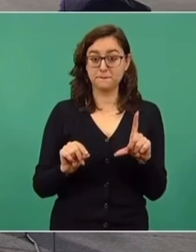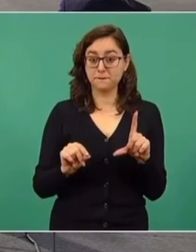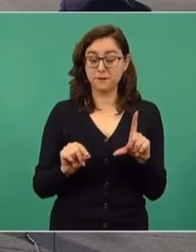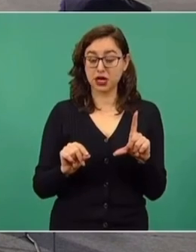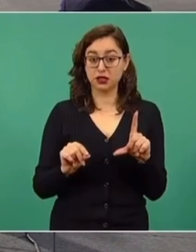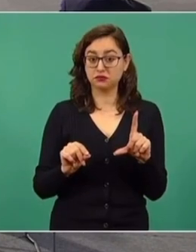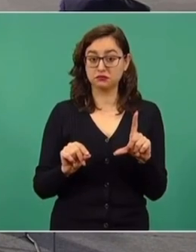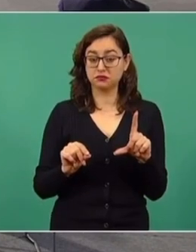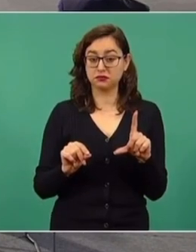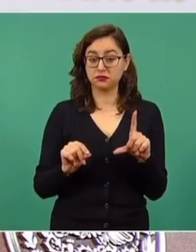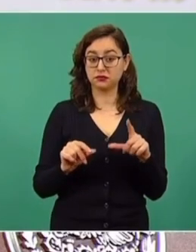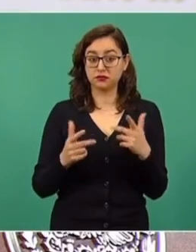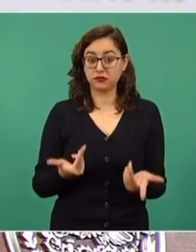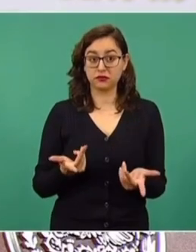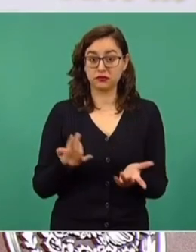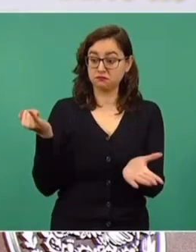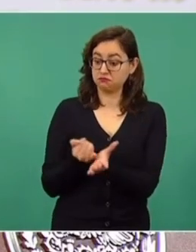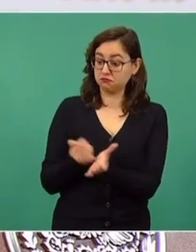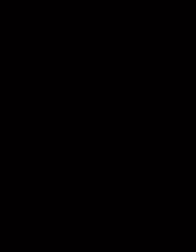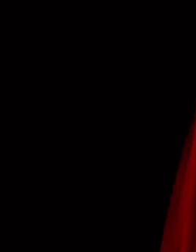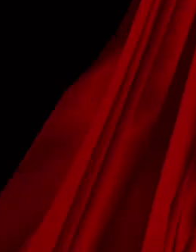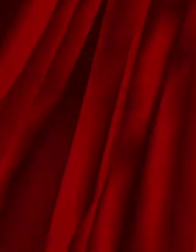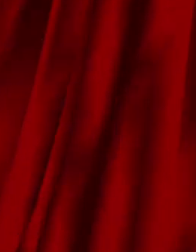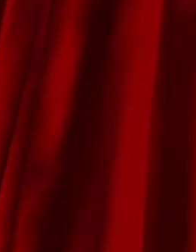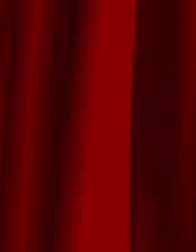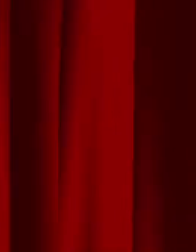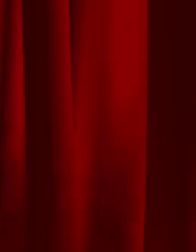no redujo su recaudación